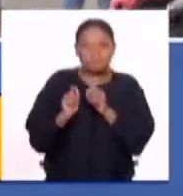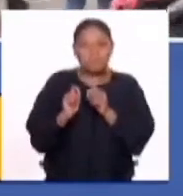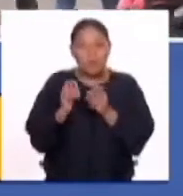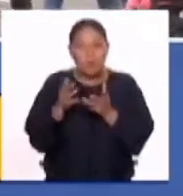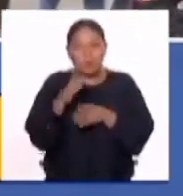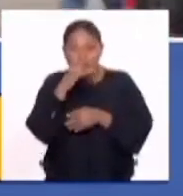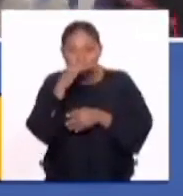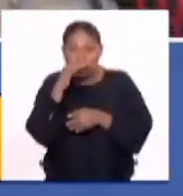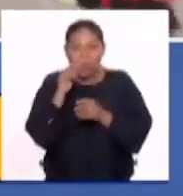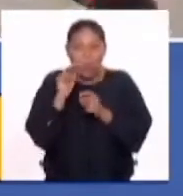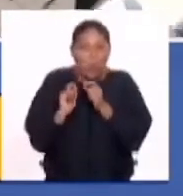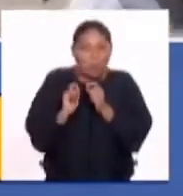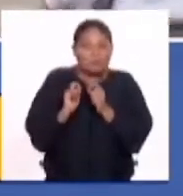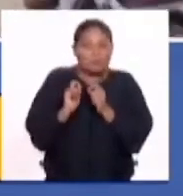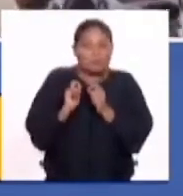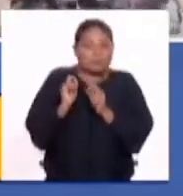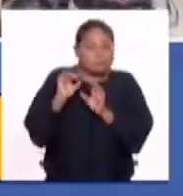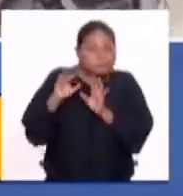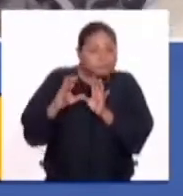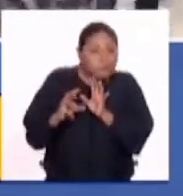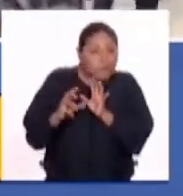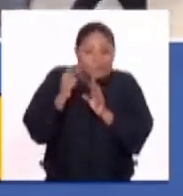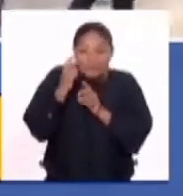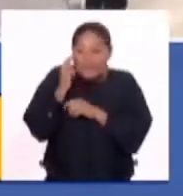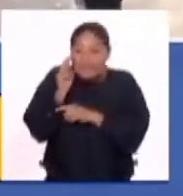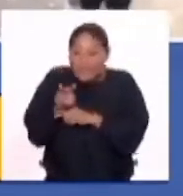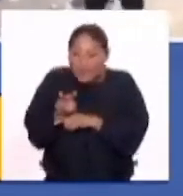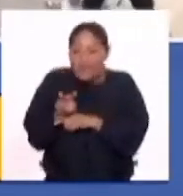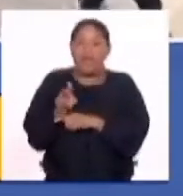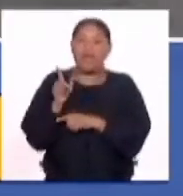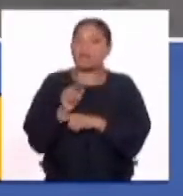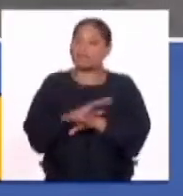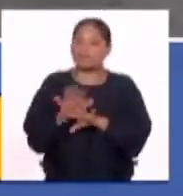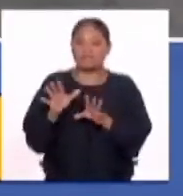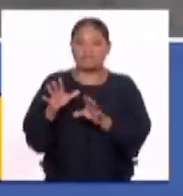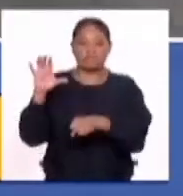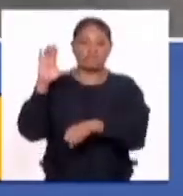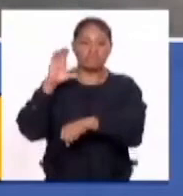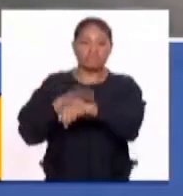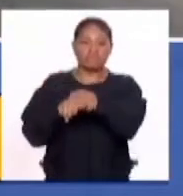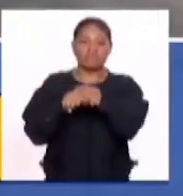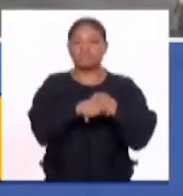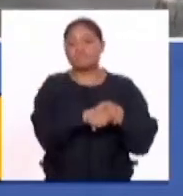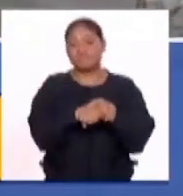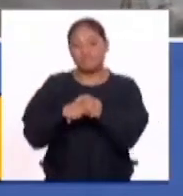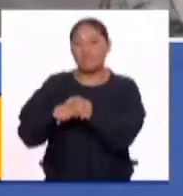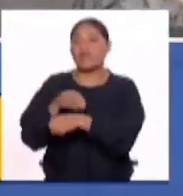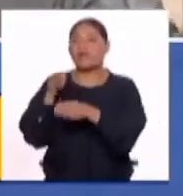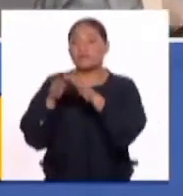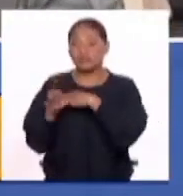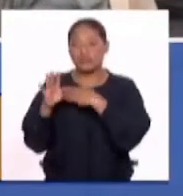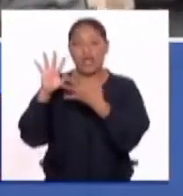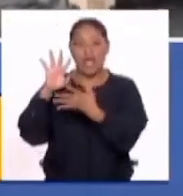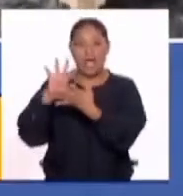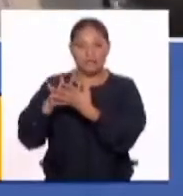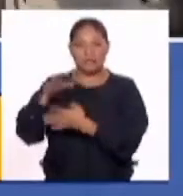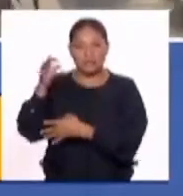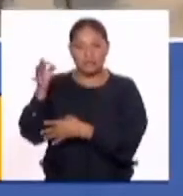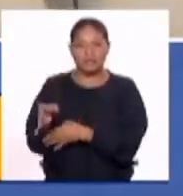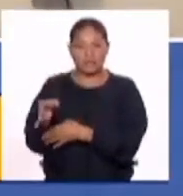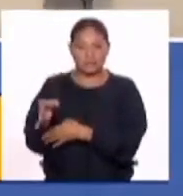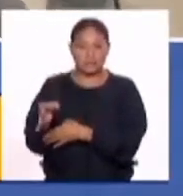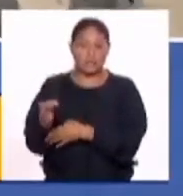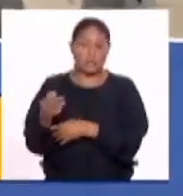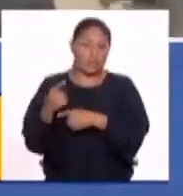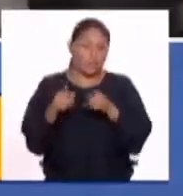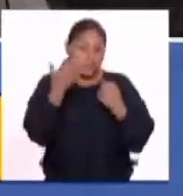flagrancia cometiendo un delito, van a tener una prisión preventiva hasta que no se les puede identificar. ¿Ah? Pero vuelvo a decirte todo esto finalmente motivado primero de